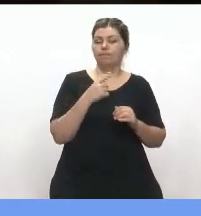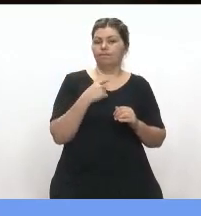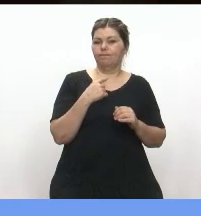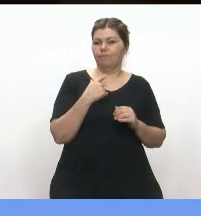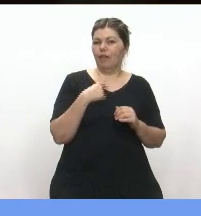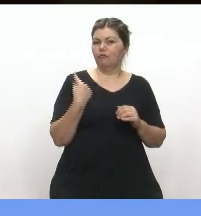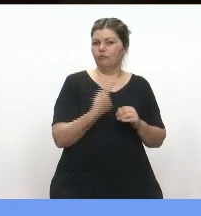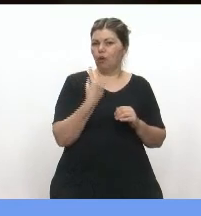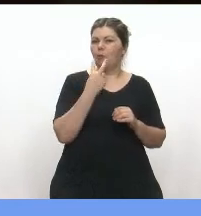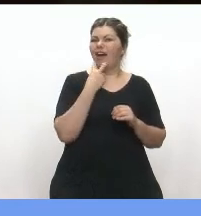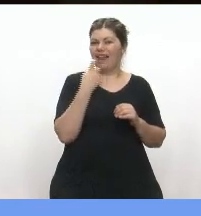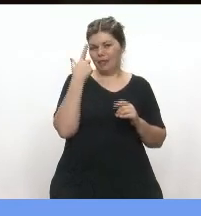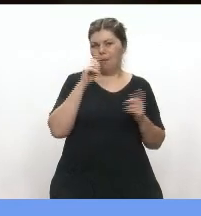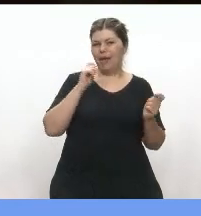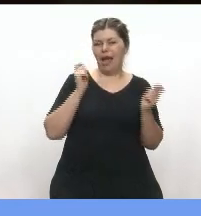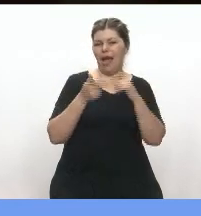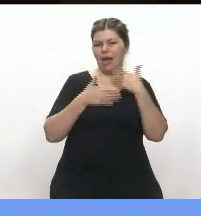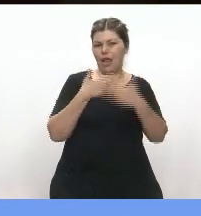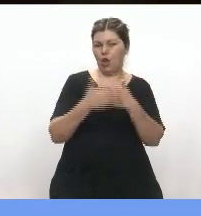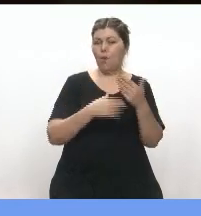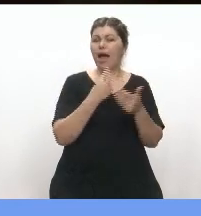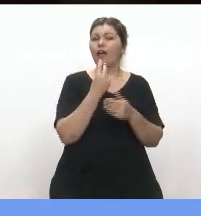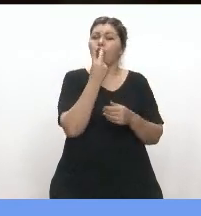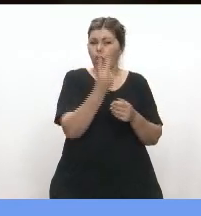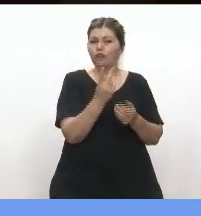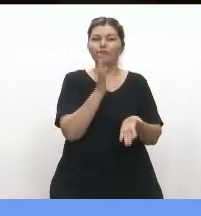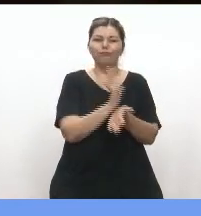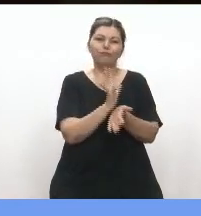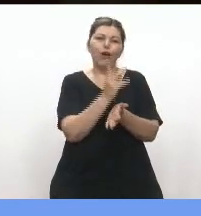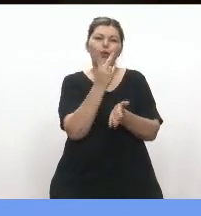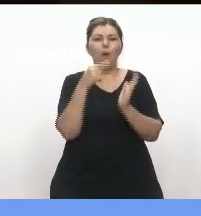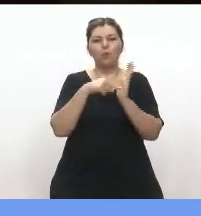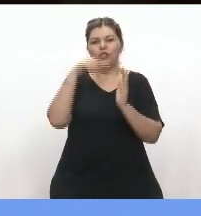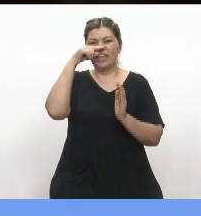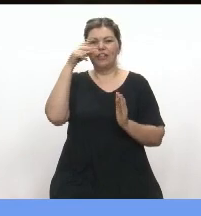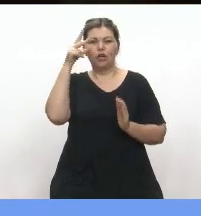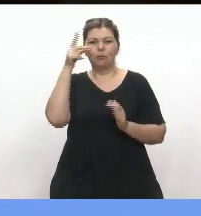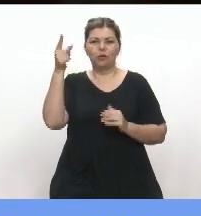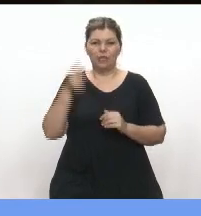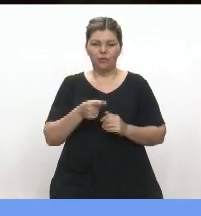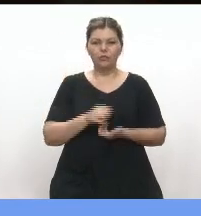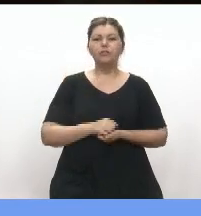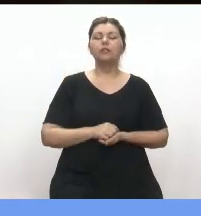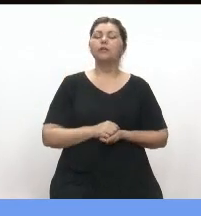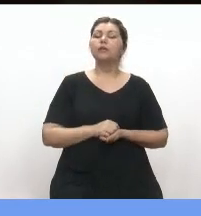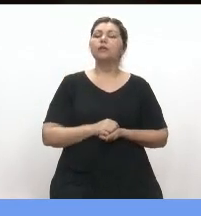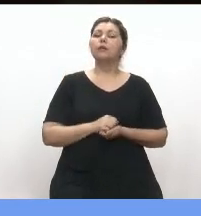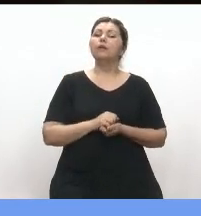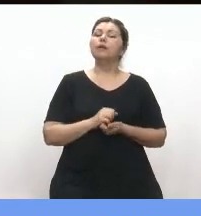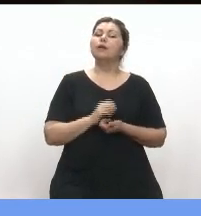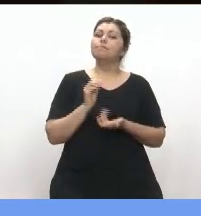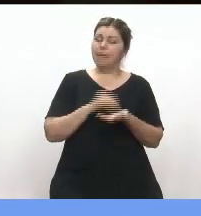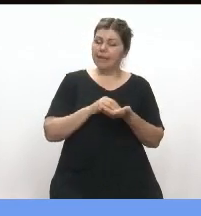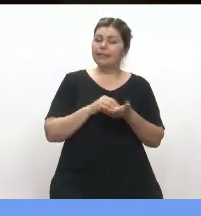Energía para Renovar tiene 2 con 2.78% y el Partido por